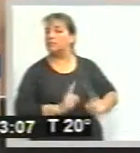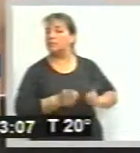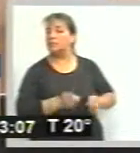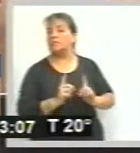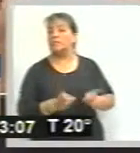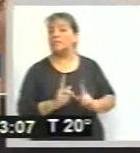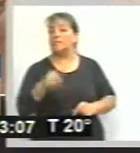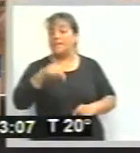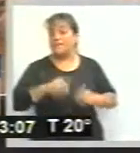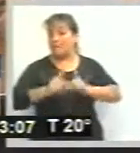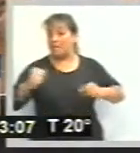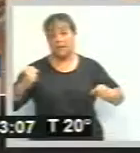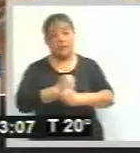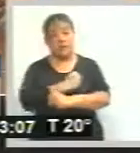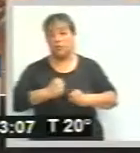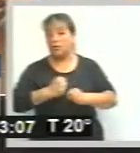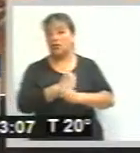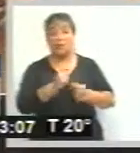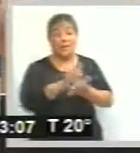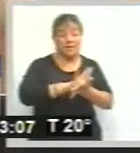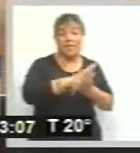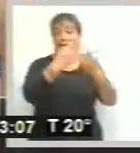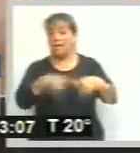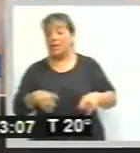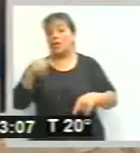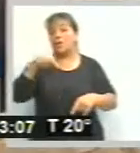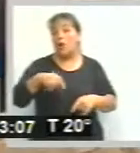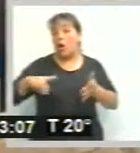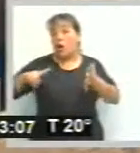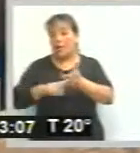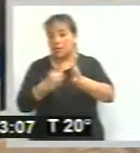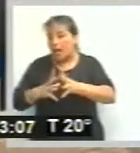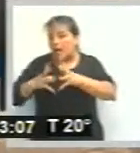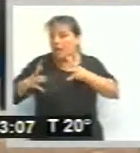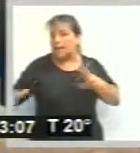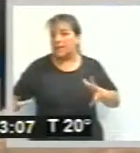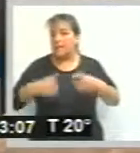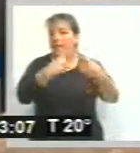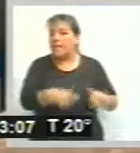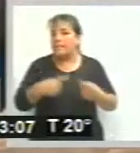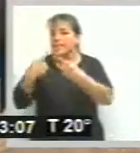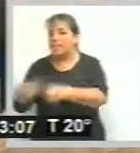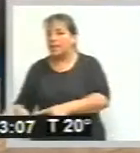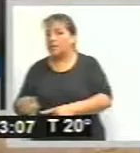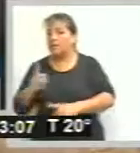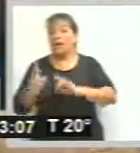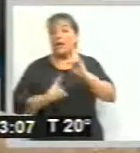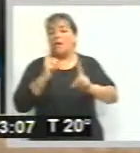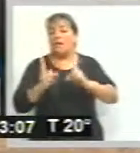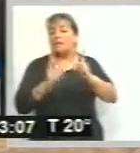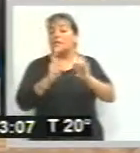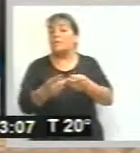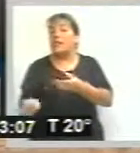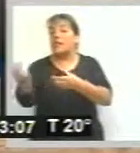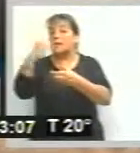se ha sancionado en un contexto distinto. Hoy la ciudad crece, hay realidades que hay que contemplar. La inserción